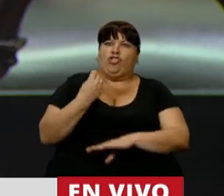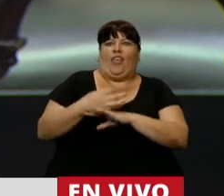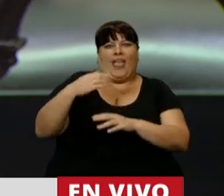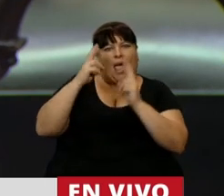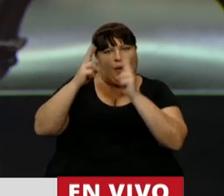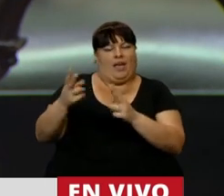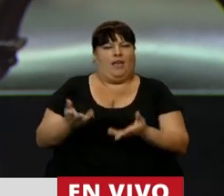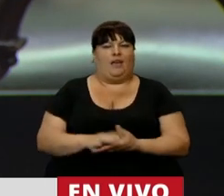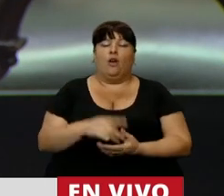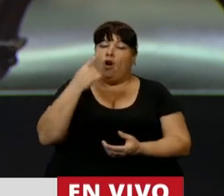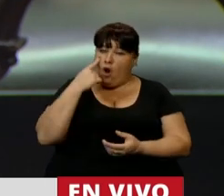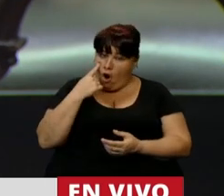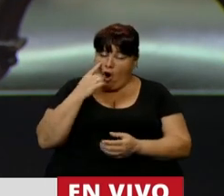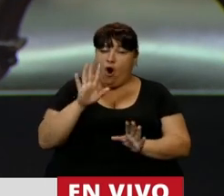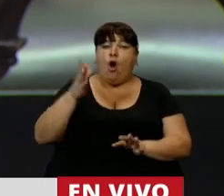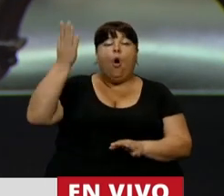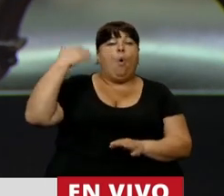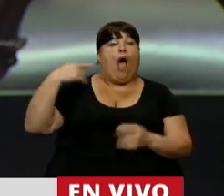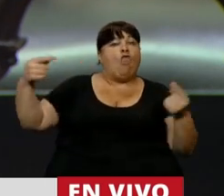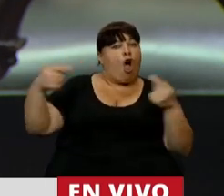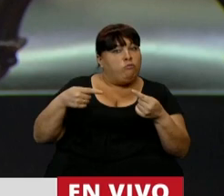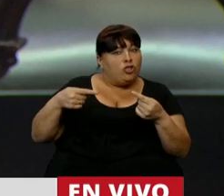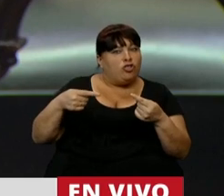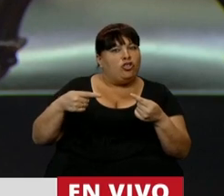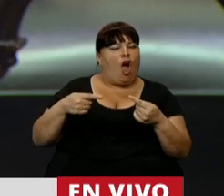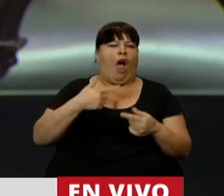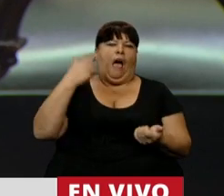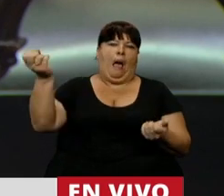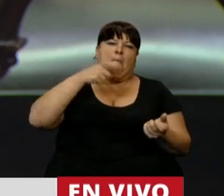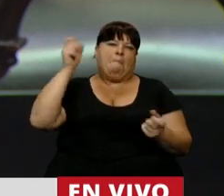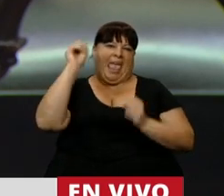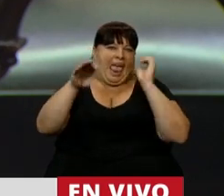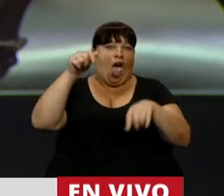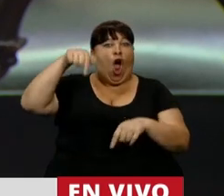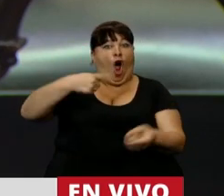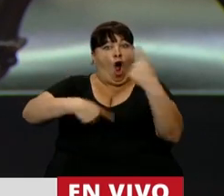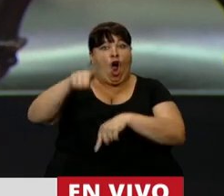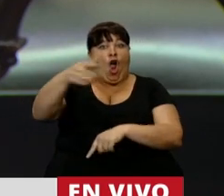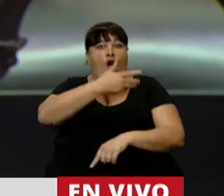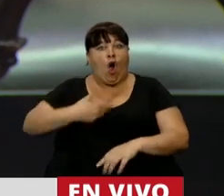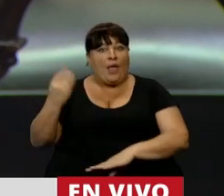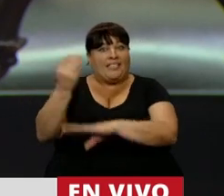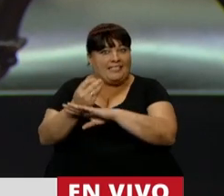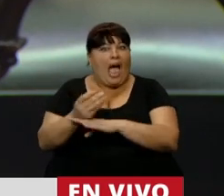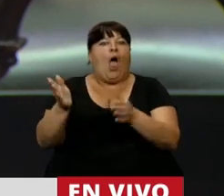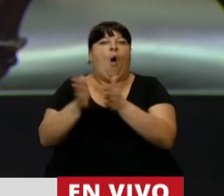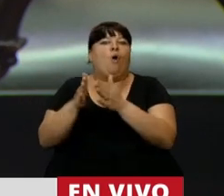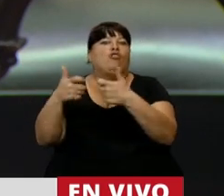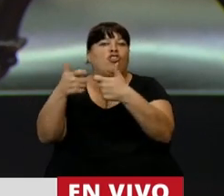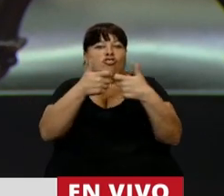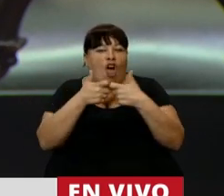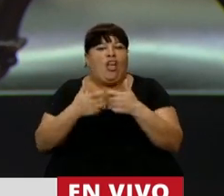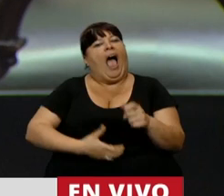elegidos. Ojo, cuando eran oposición, tiraban piedras. Y hoy, que son oficialismo, junto a sus